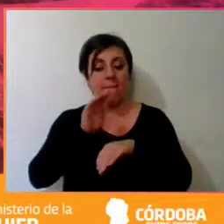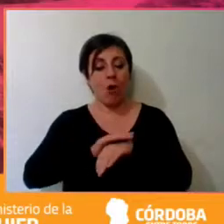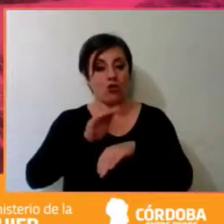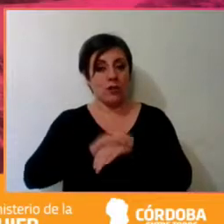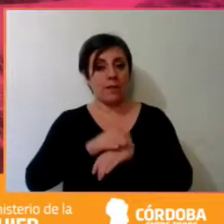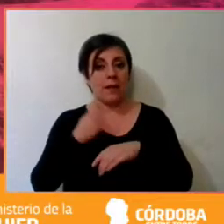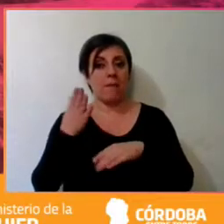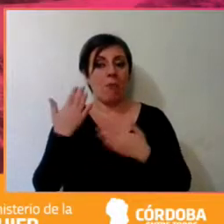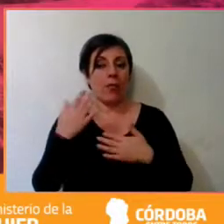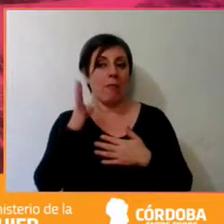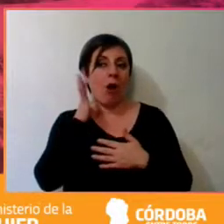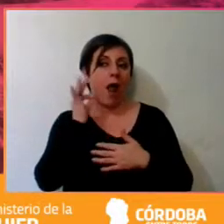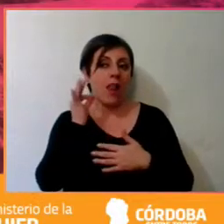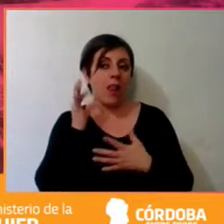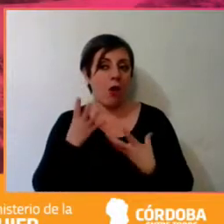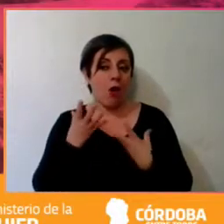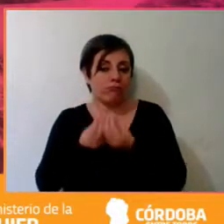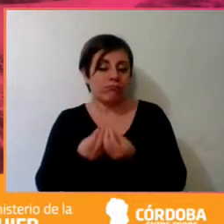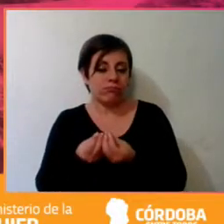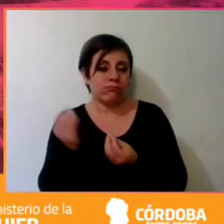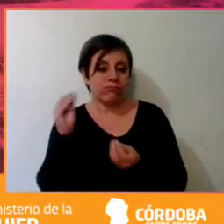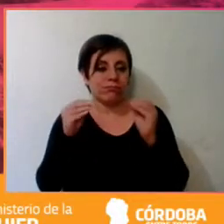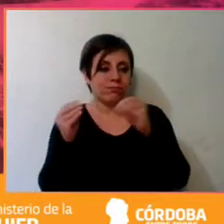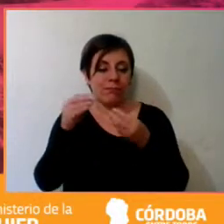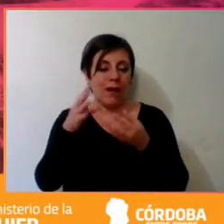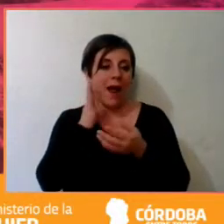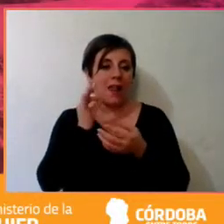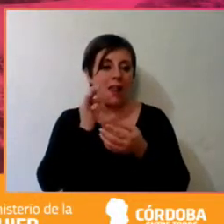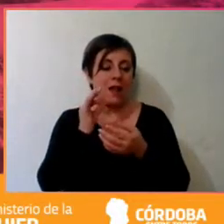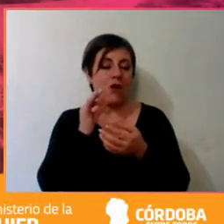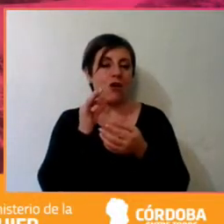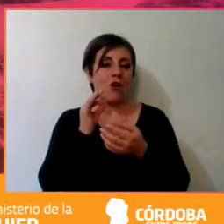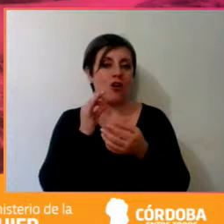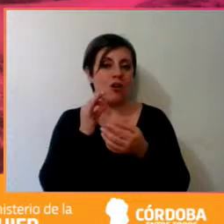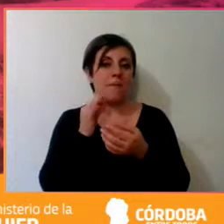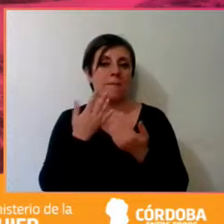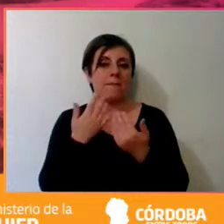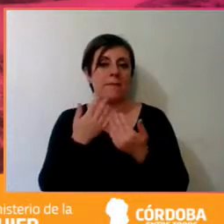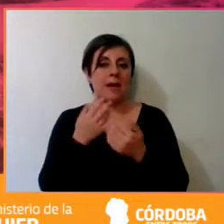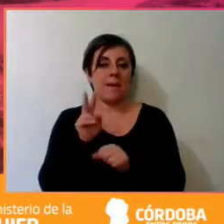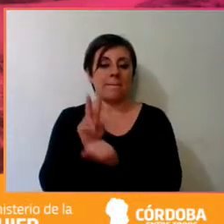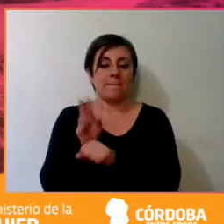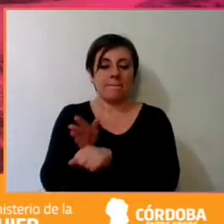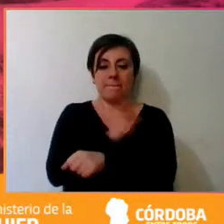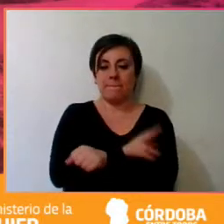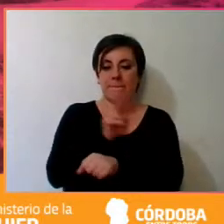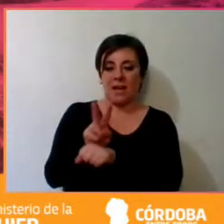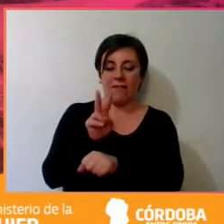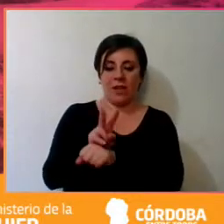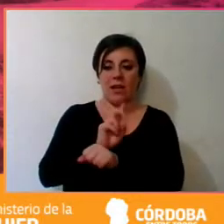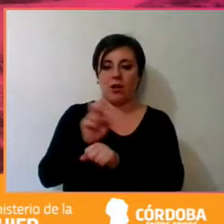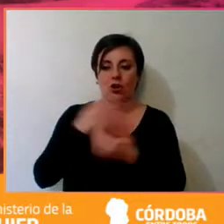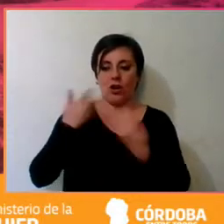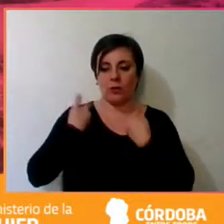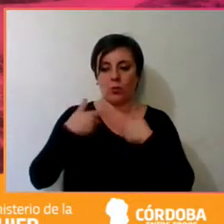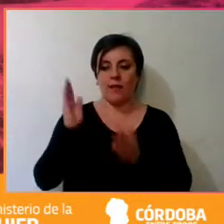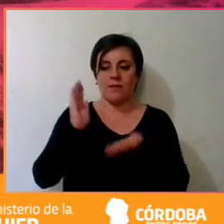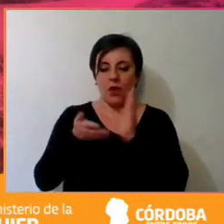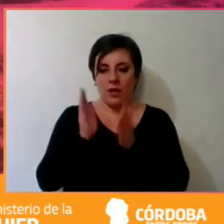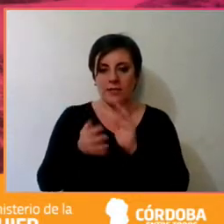podemos aportar con algún granito en el espacio de poder en el que nos movemos para prevenir, para no naturalizar la violencia,